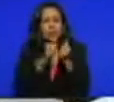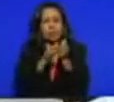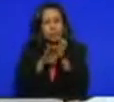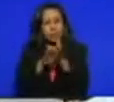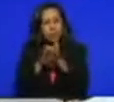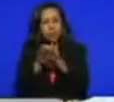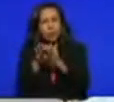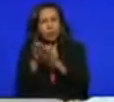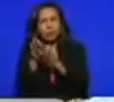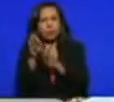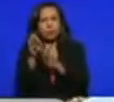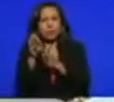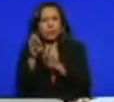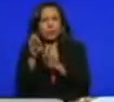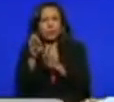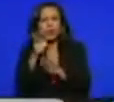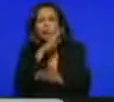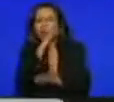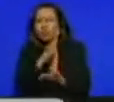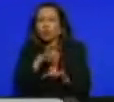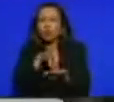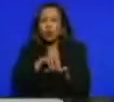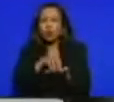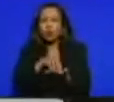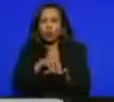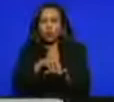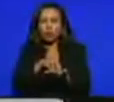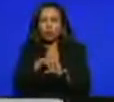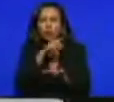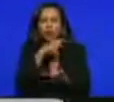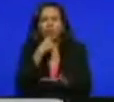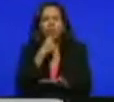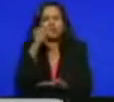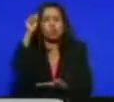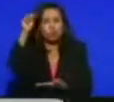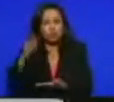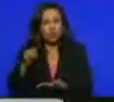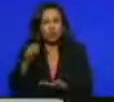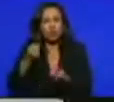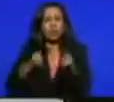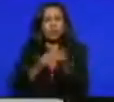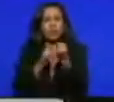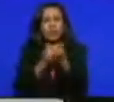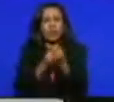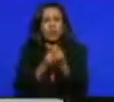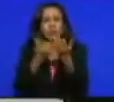y no dudó nunca de decirlo: sí, vamos a apoyarlos, y aquí están los resultados.